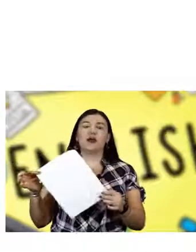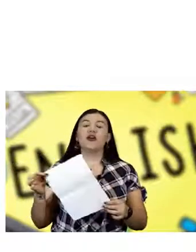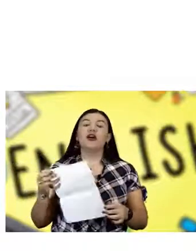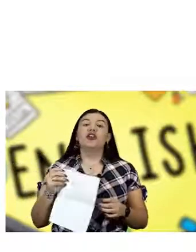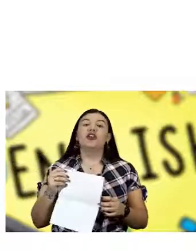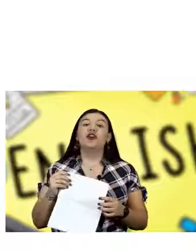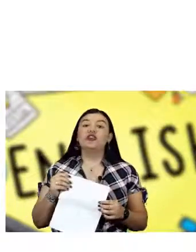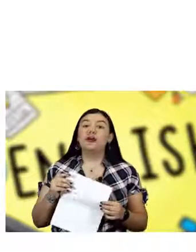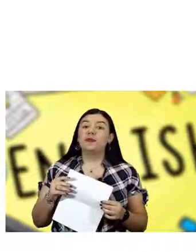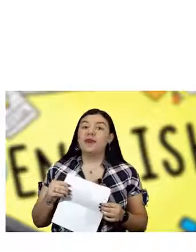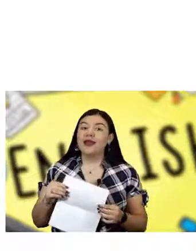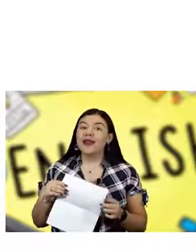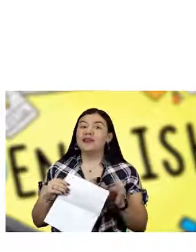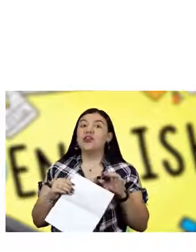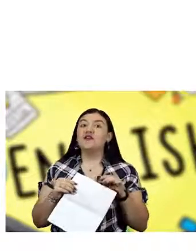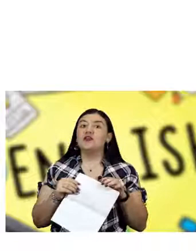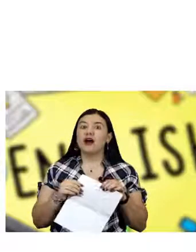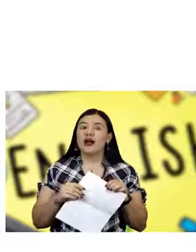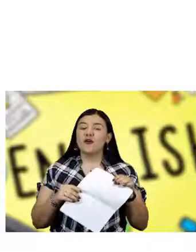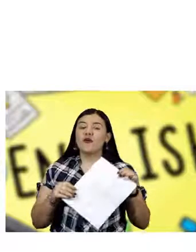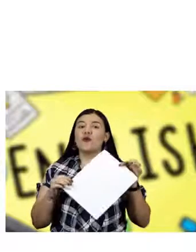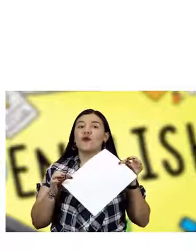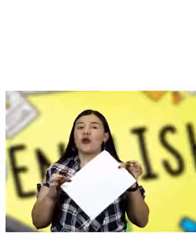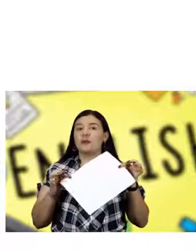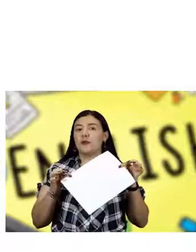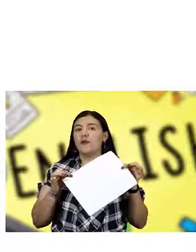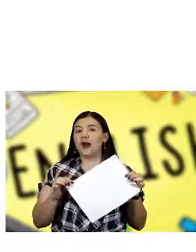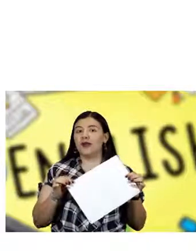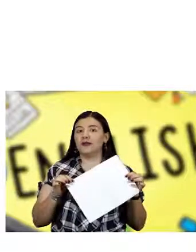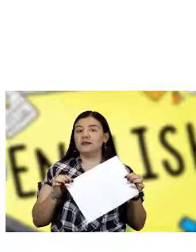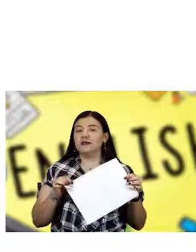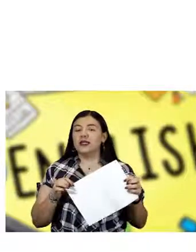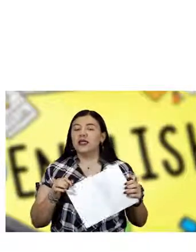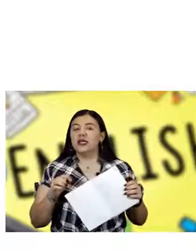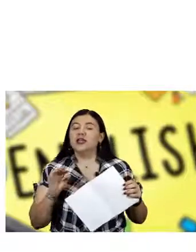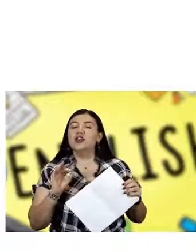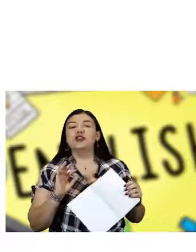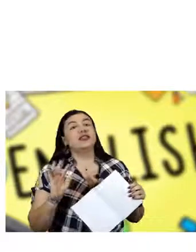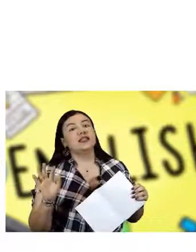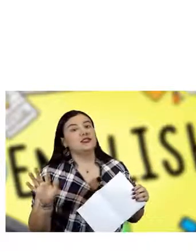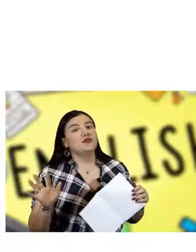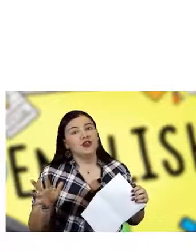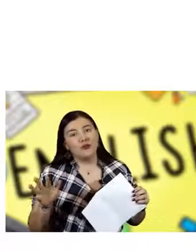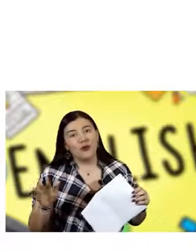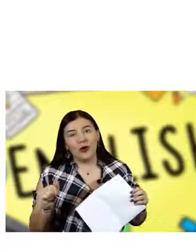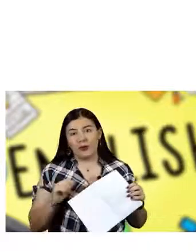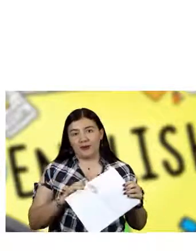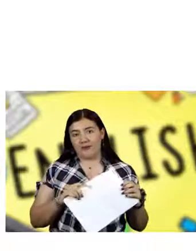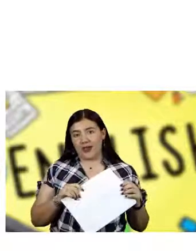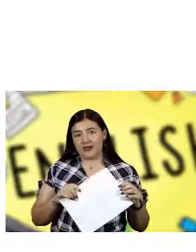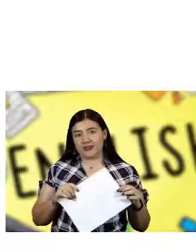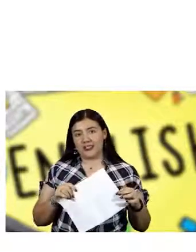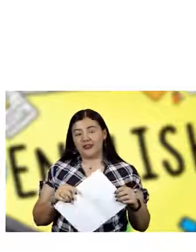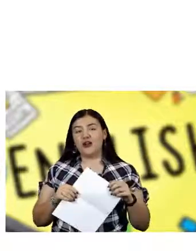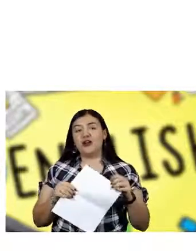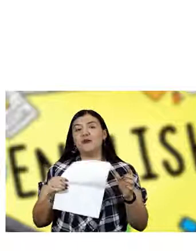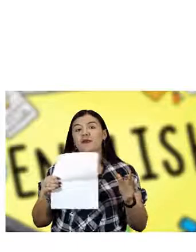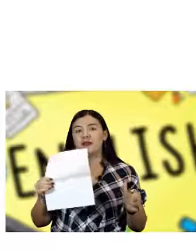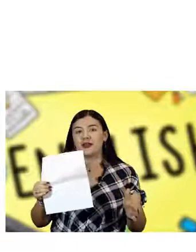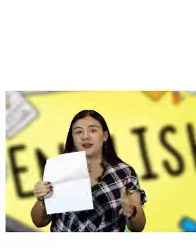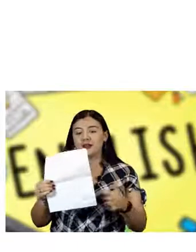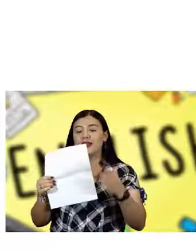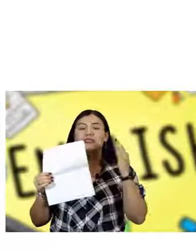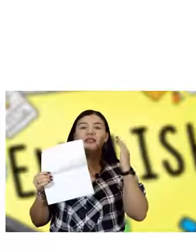hoja en blanco, donde puedan dibujar un cuerpo humano. No tiene que ser un dibujo perfecto, ¿sí?